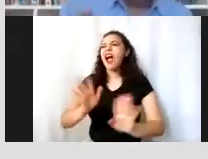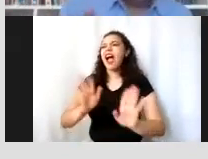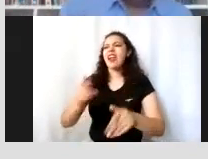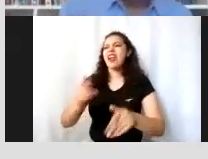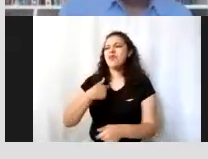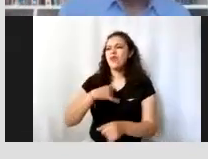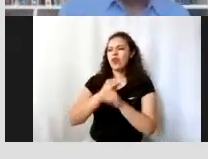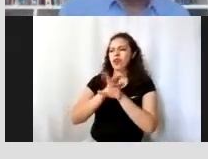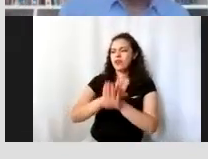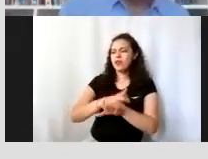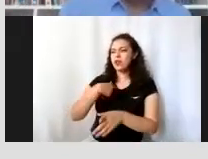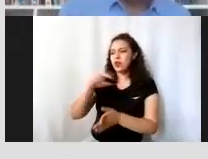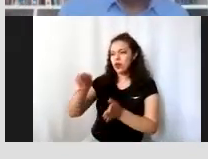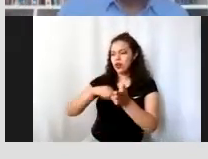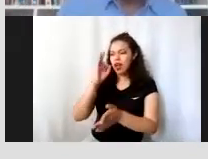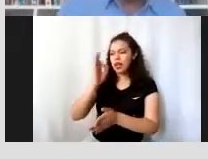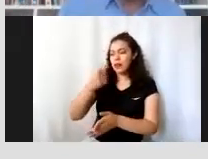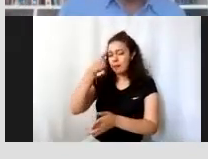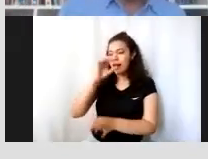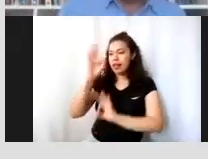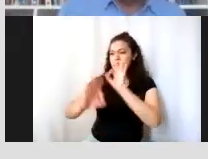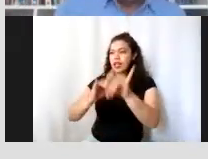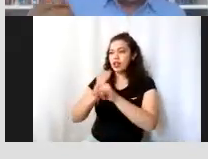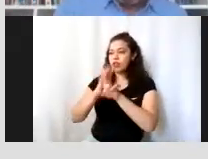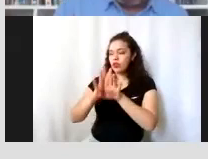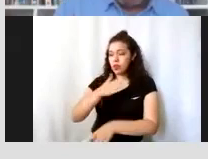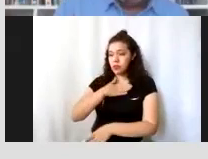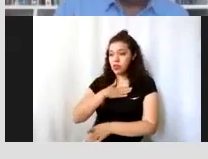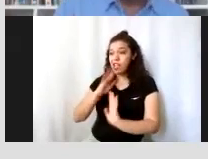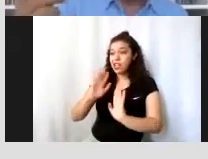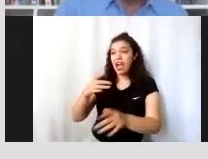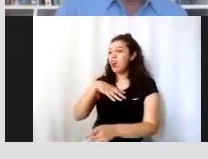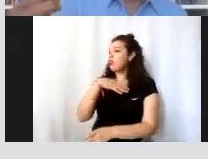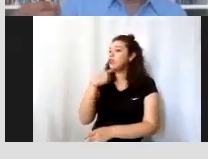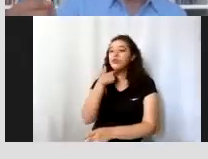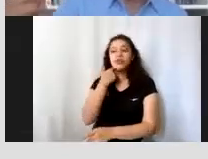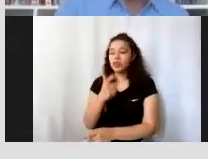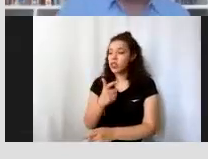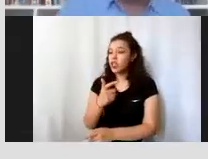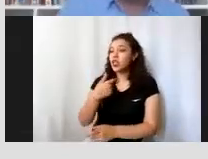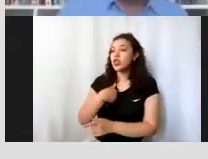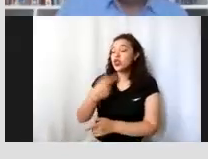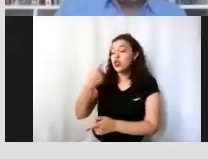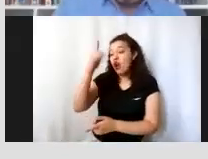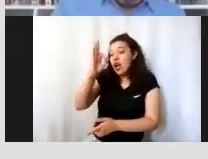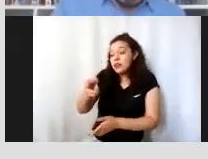darte mi consentimiento para que le des tratamiento a mis datos personales. Por lo tanto, te revoco mi consentimiento.